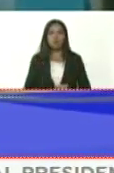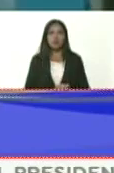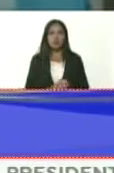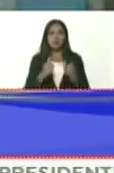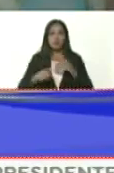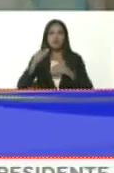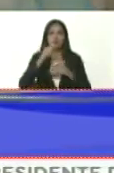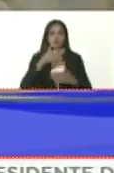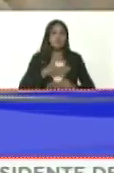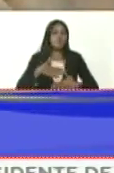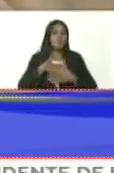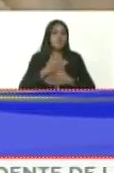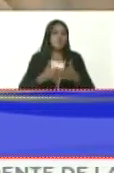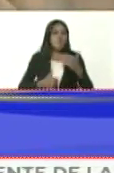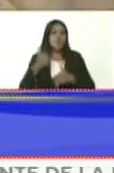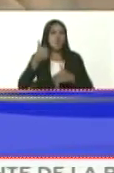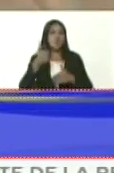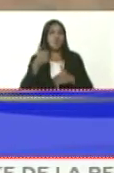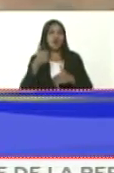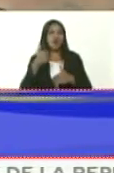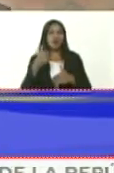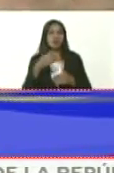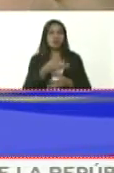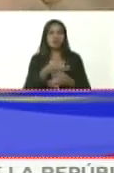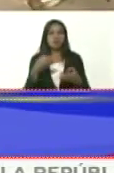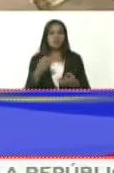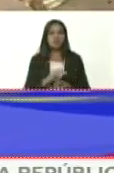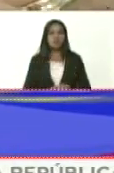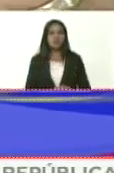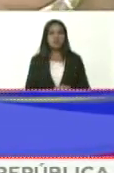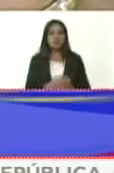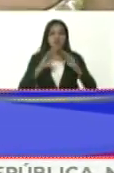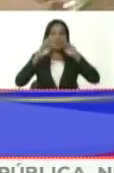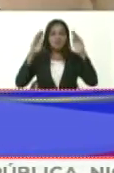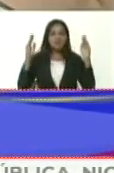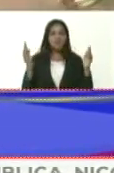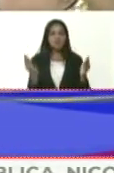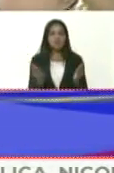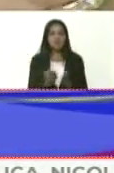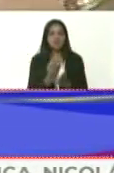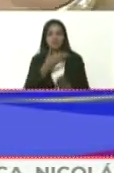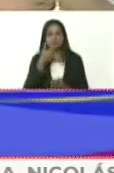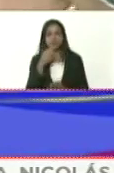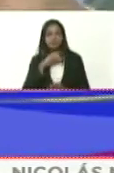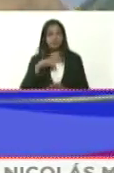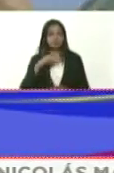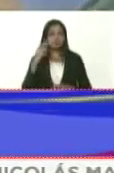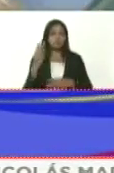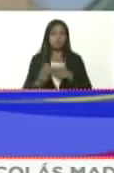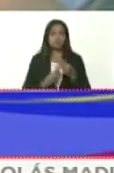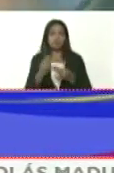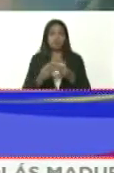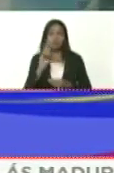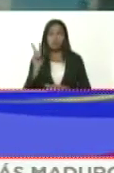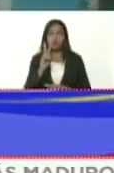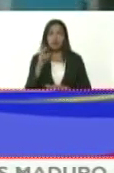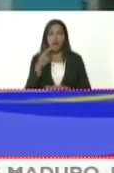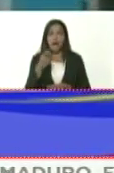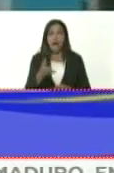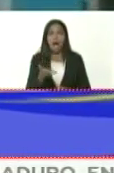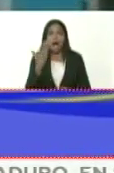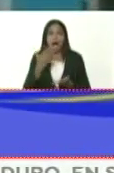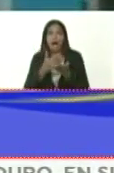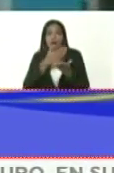mayor calidad, el mayor nivel de calidad del mundo. Lo hacemos en Venezuela. Antes esto se importaba